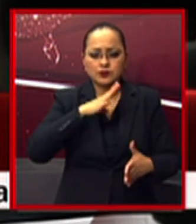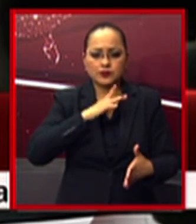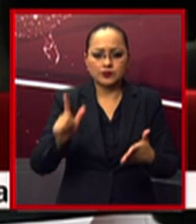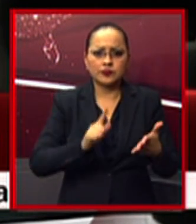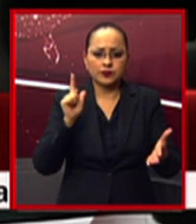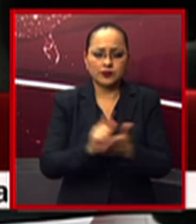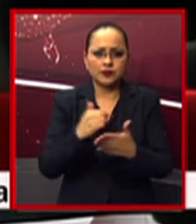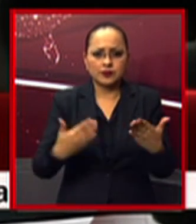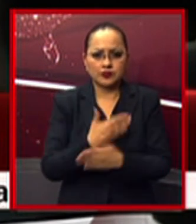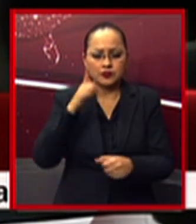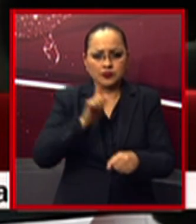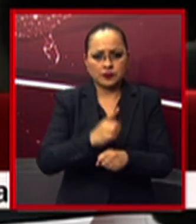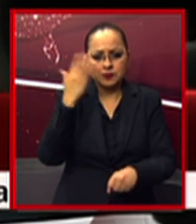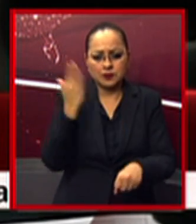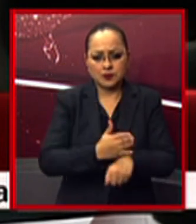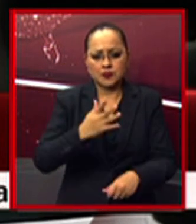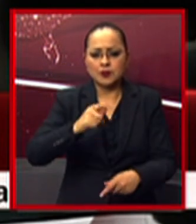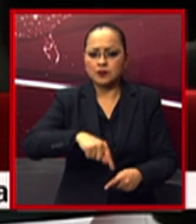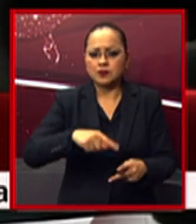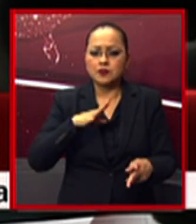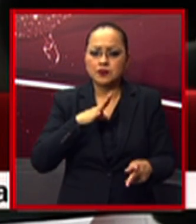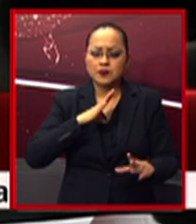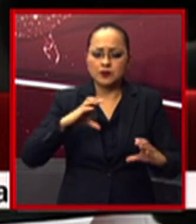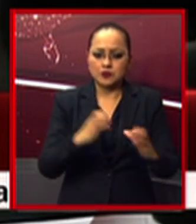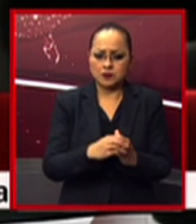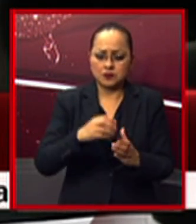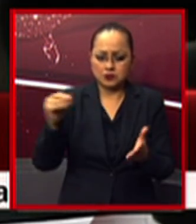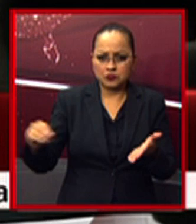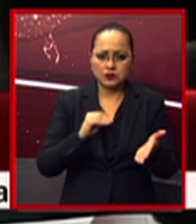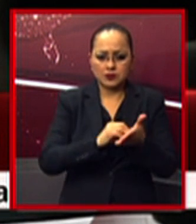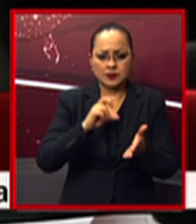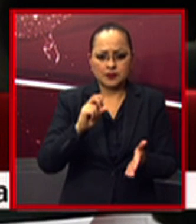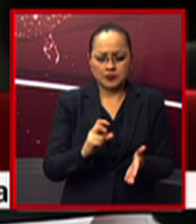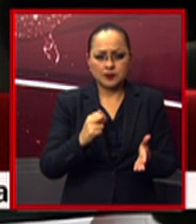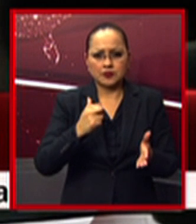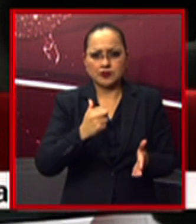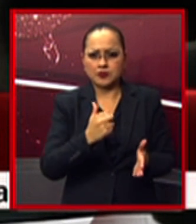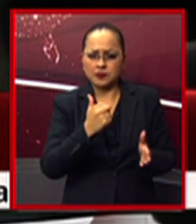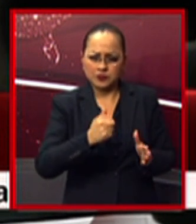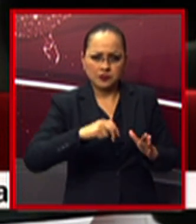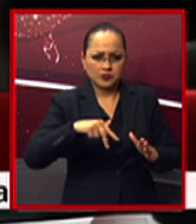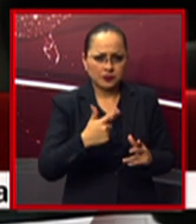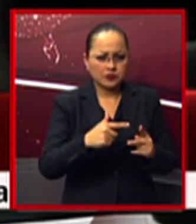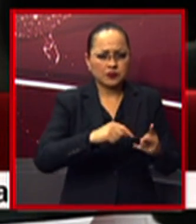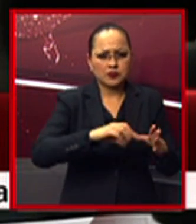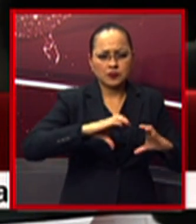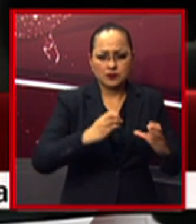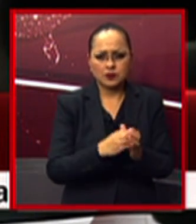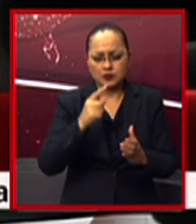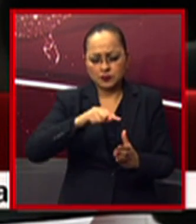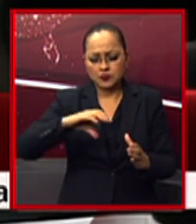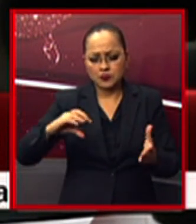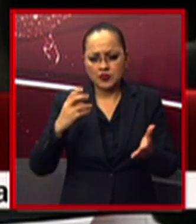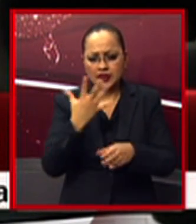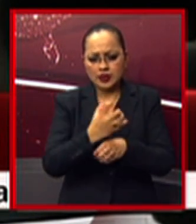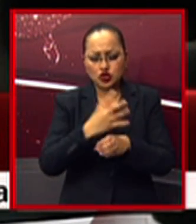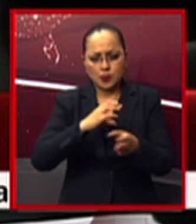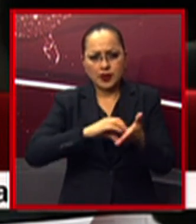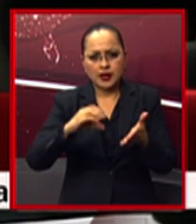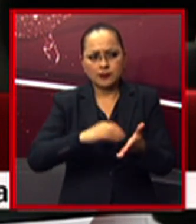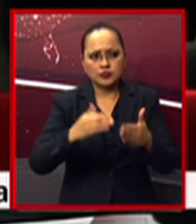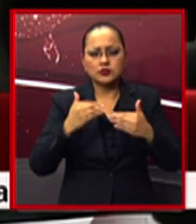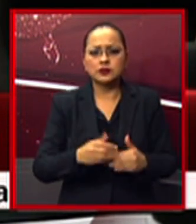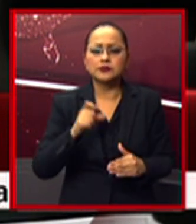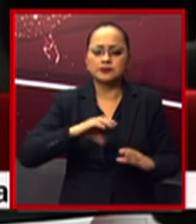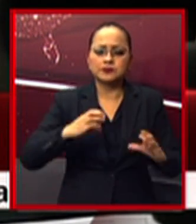Ley Nacional de Ejecución Penal y se adiciona las fracciones 35ª, 36ª y 37ª y un quinto párrafo y